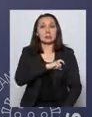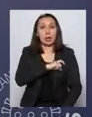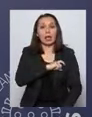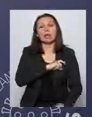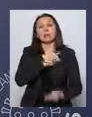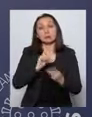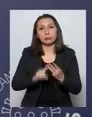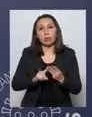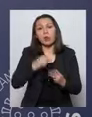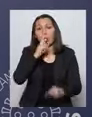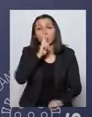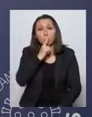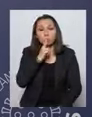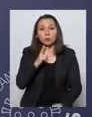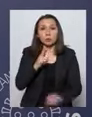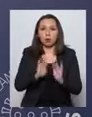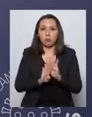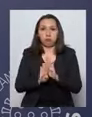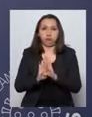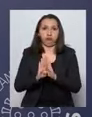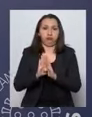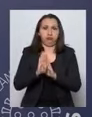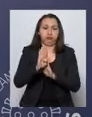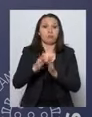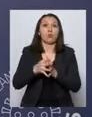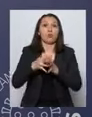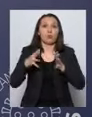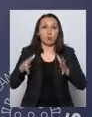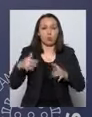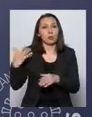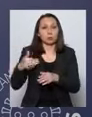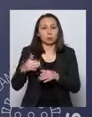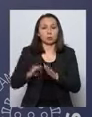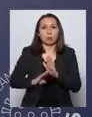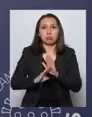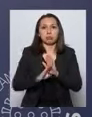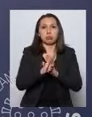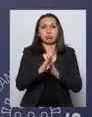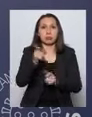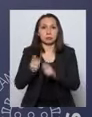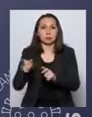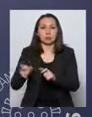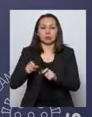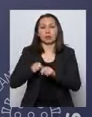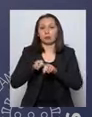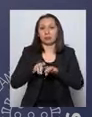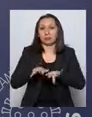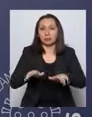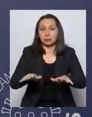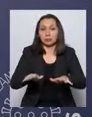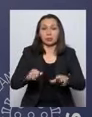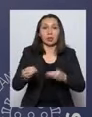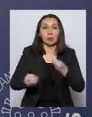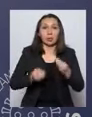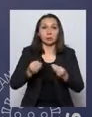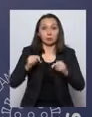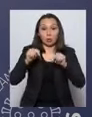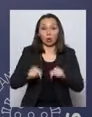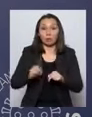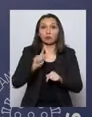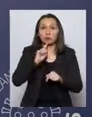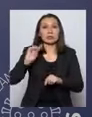rusia a un salto muy importante muy vertiginoso en el número de casos al punto que hoy